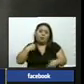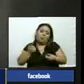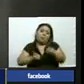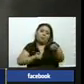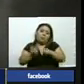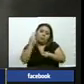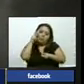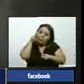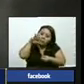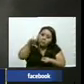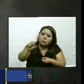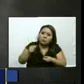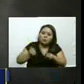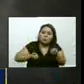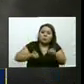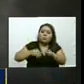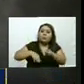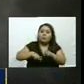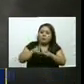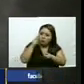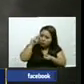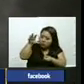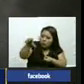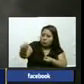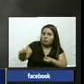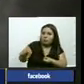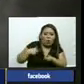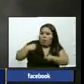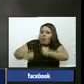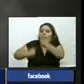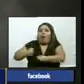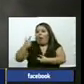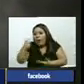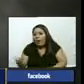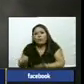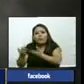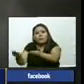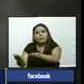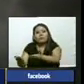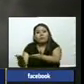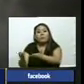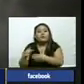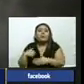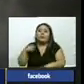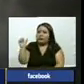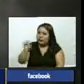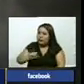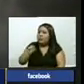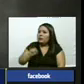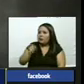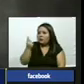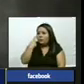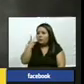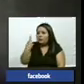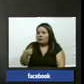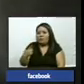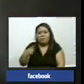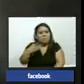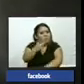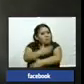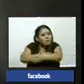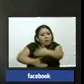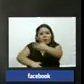la 49, entonces la vi y rápido salí a auxiliarla. Pues sí, sí, al parecer sí, porque